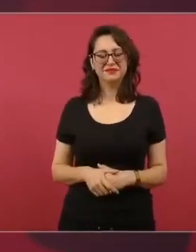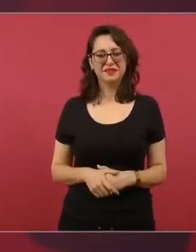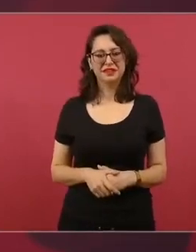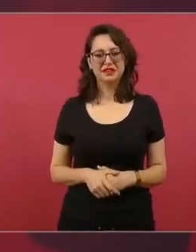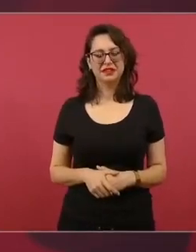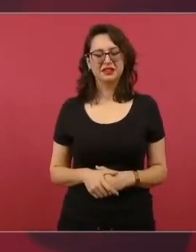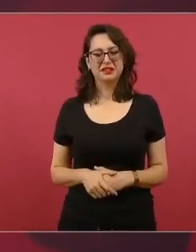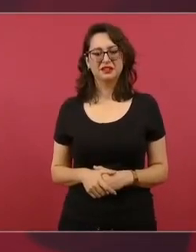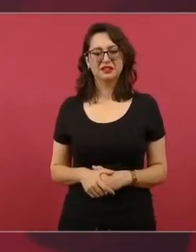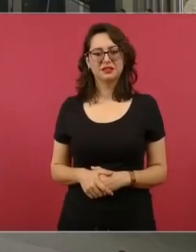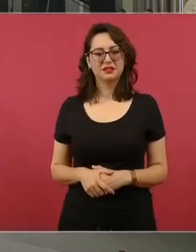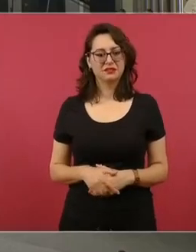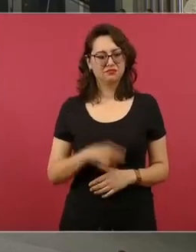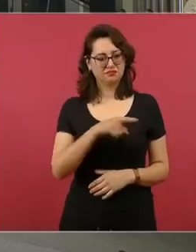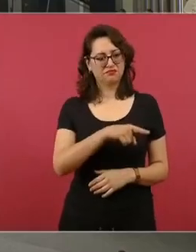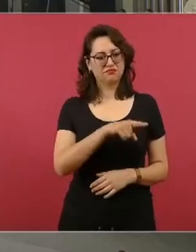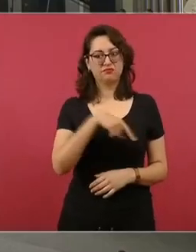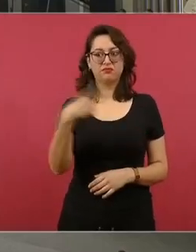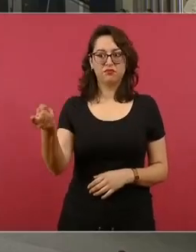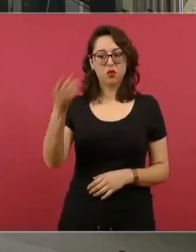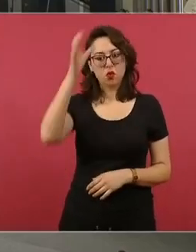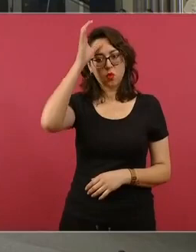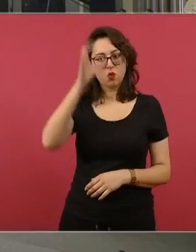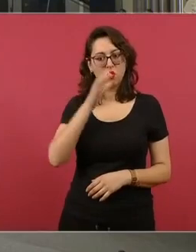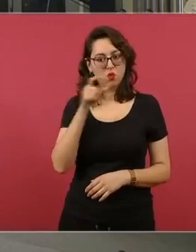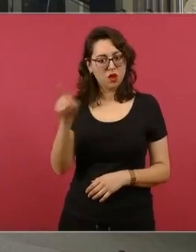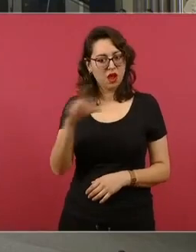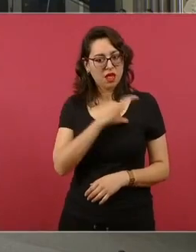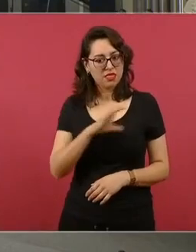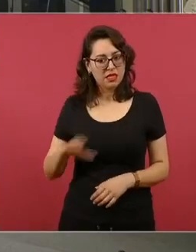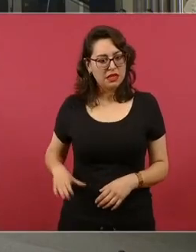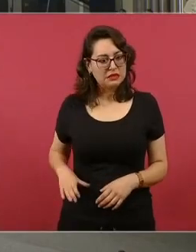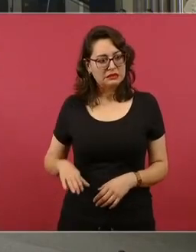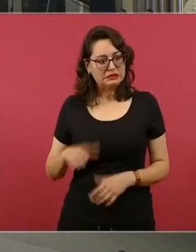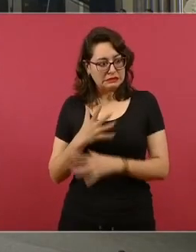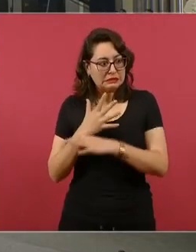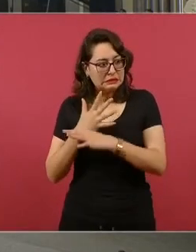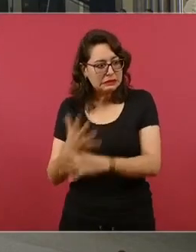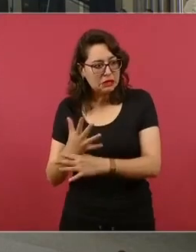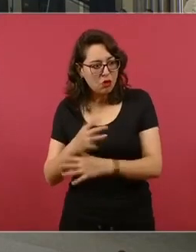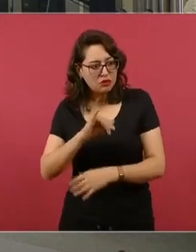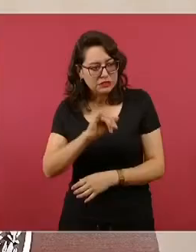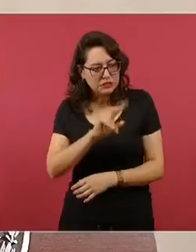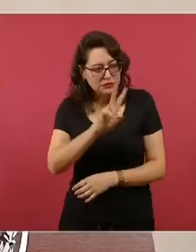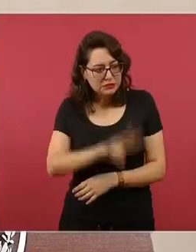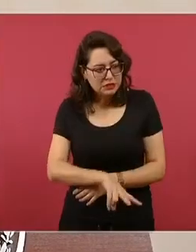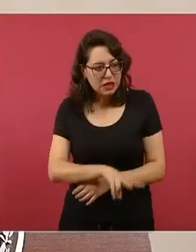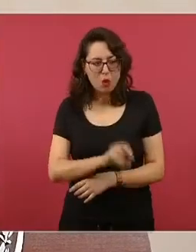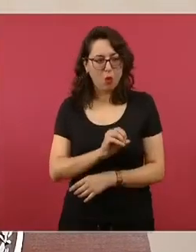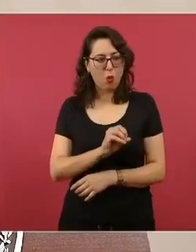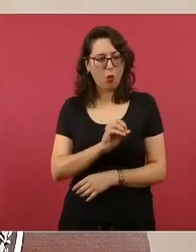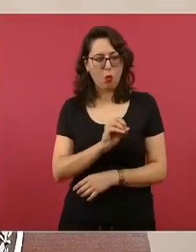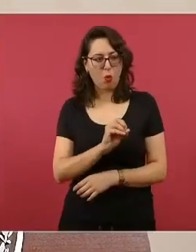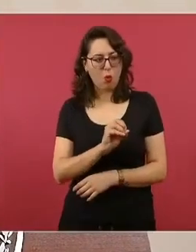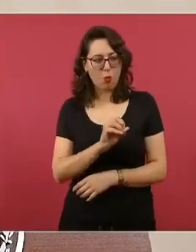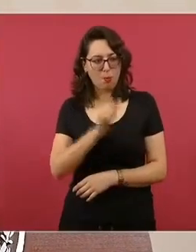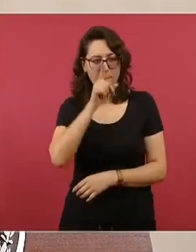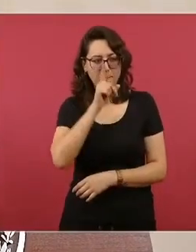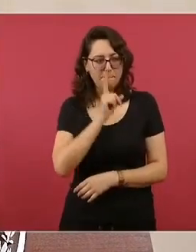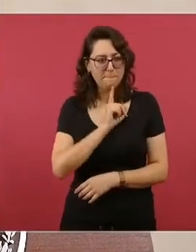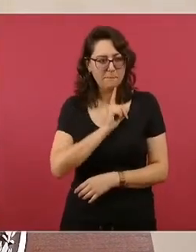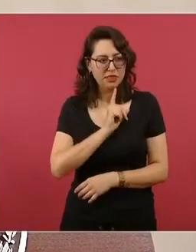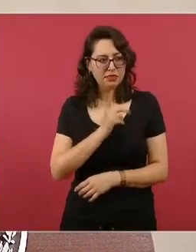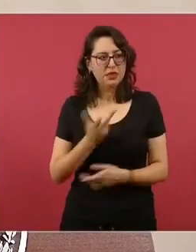encontramos lo de el candidato, porque sí me interesa saber si es cierto o no el